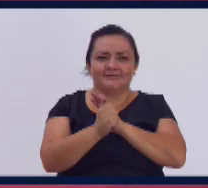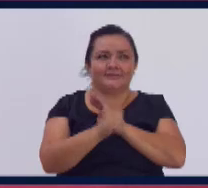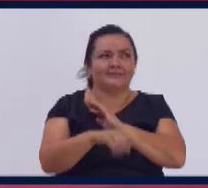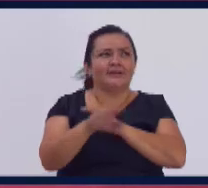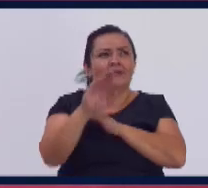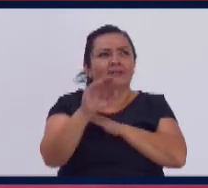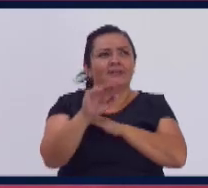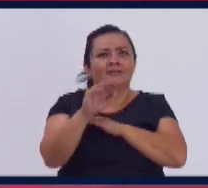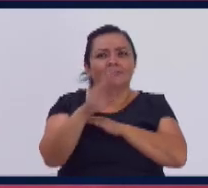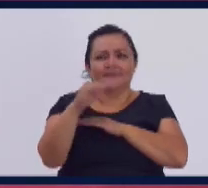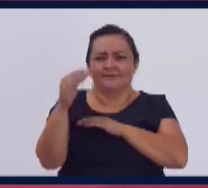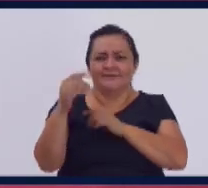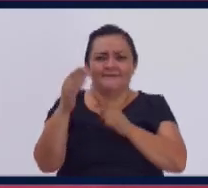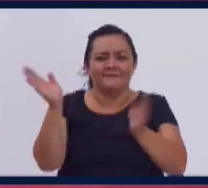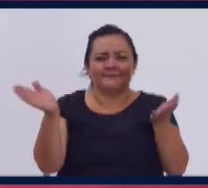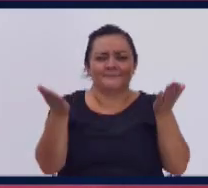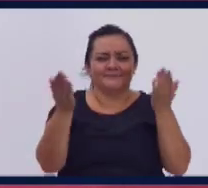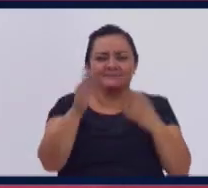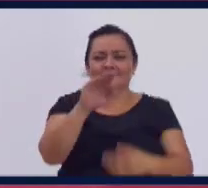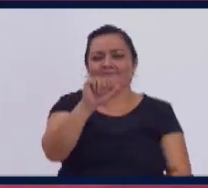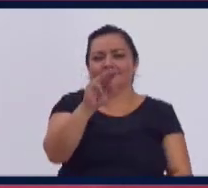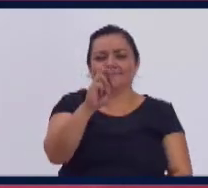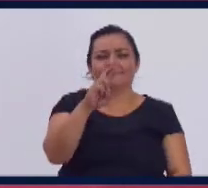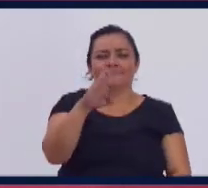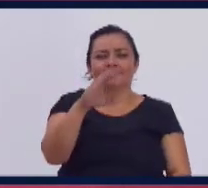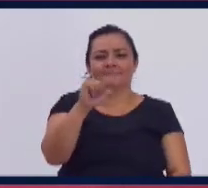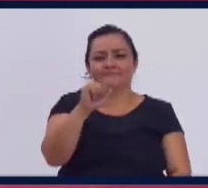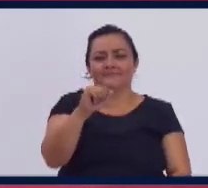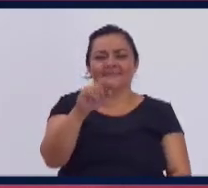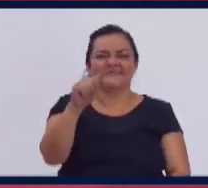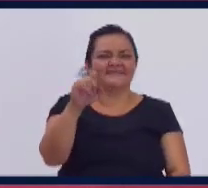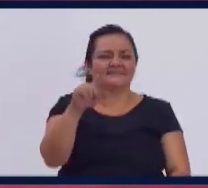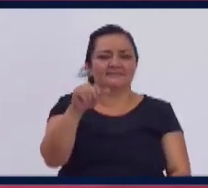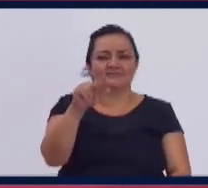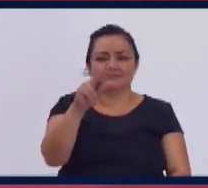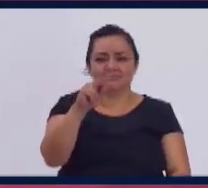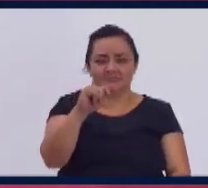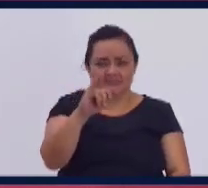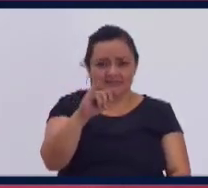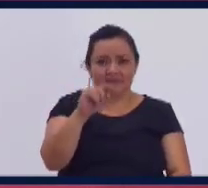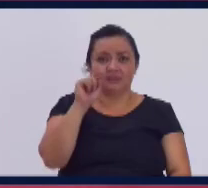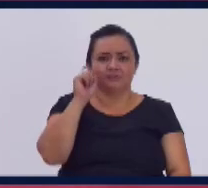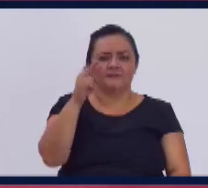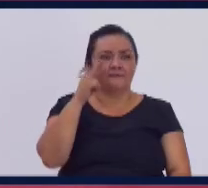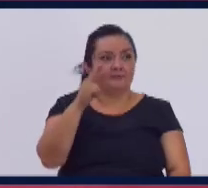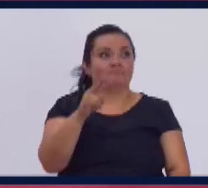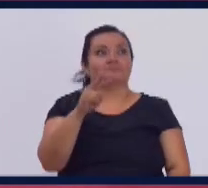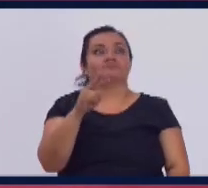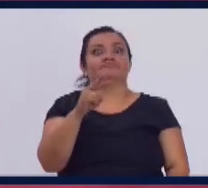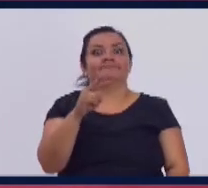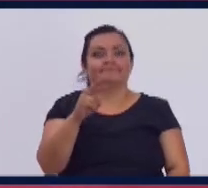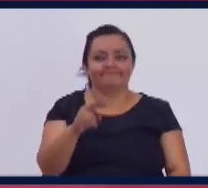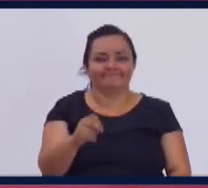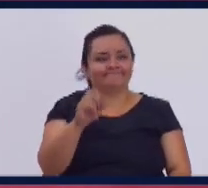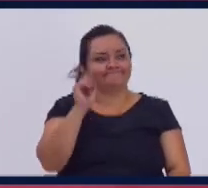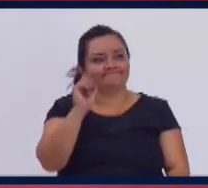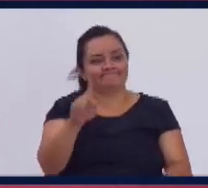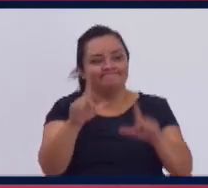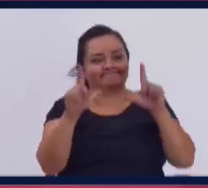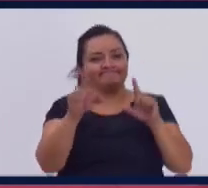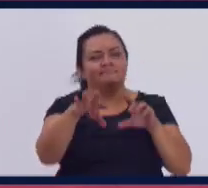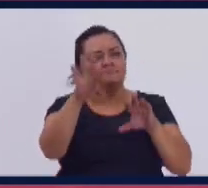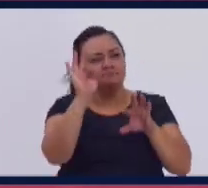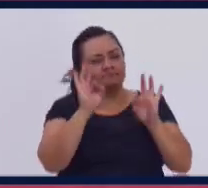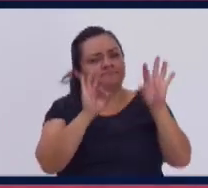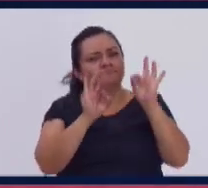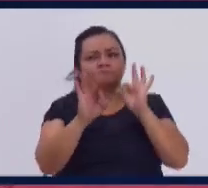Talent. Que la hacen en Europa, la hacen en Estados Unidos, la hacen en todo. Y usted ve la calidad. Y ellos van escogiendo. Y